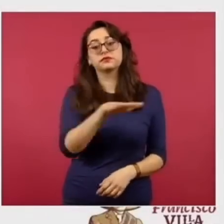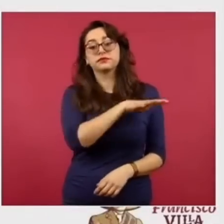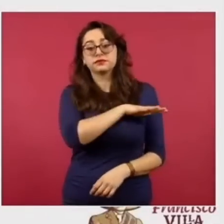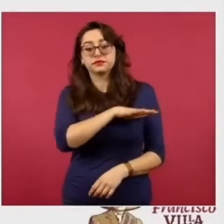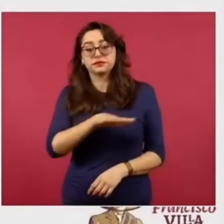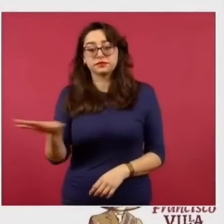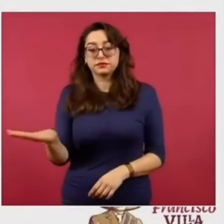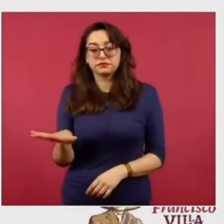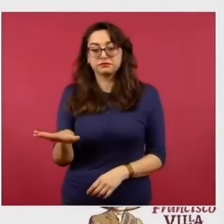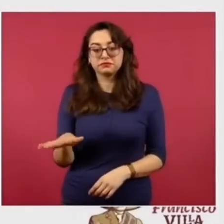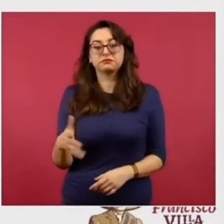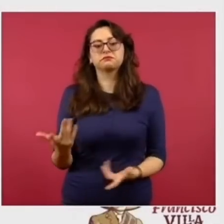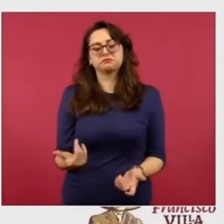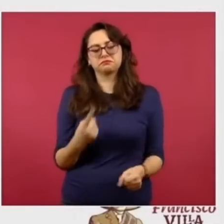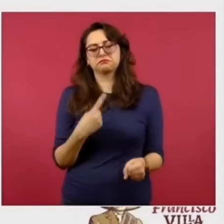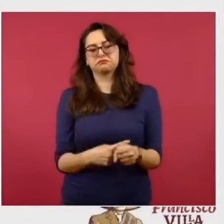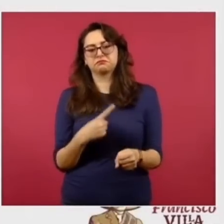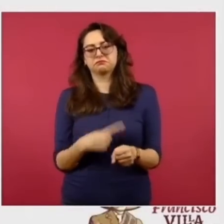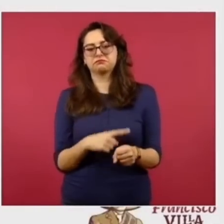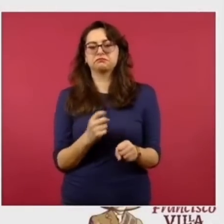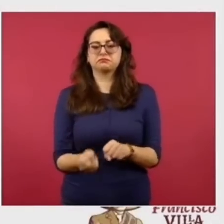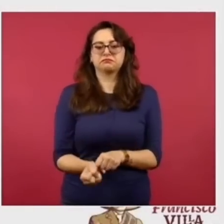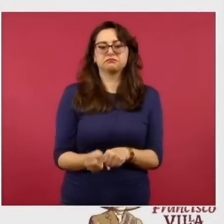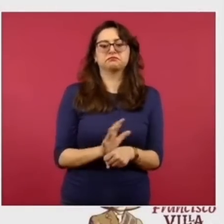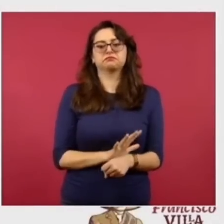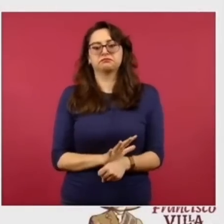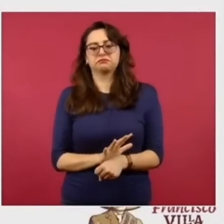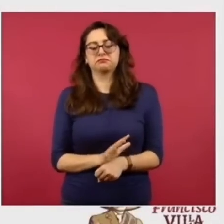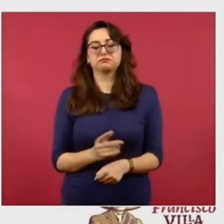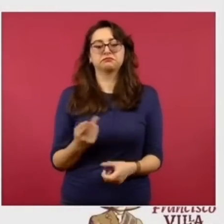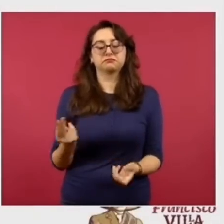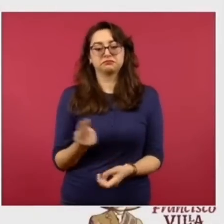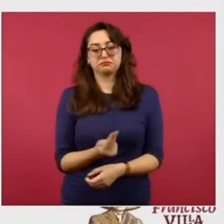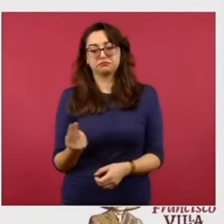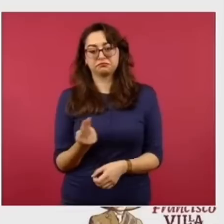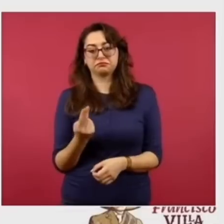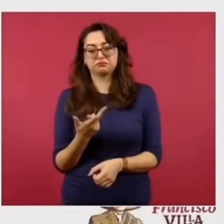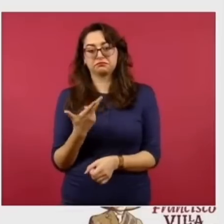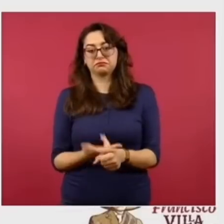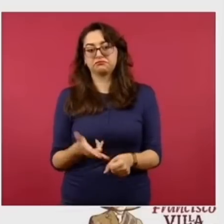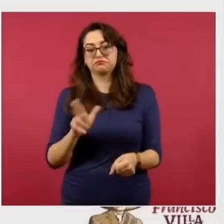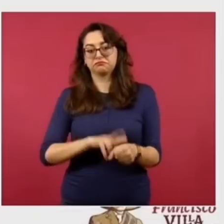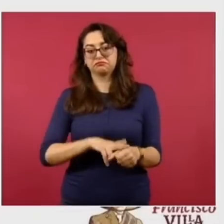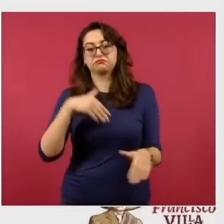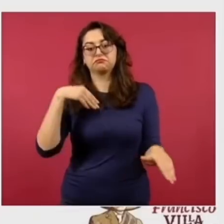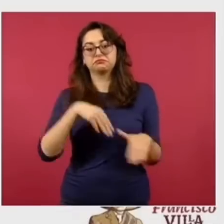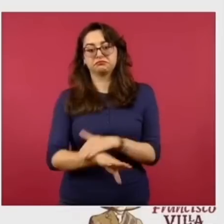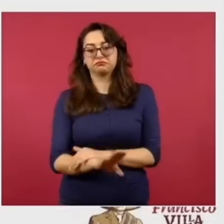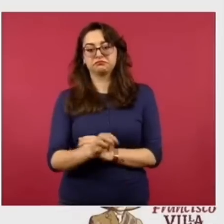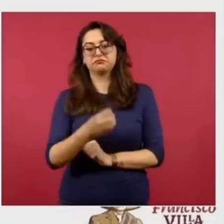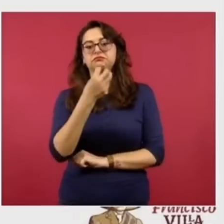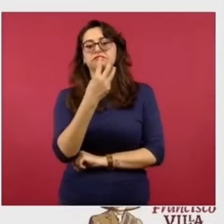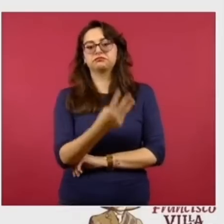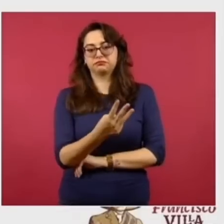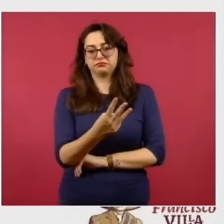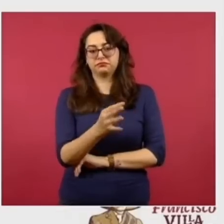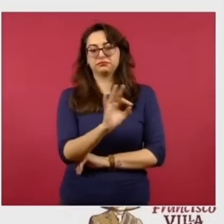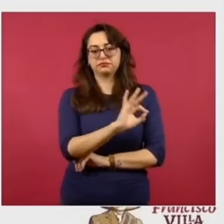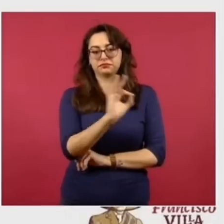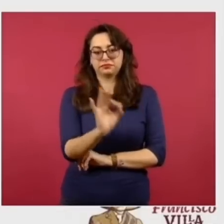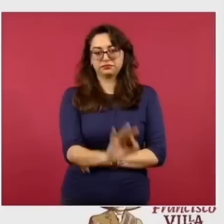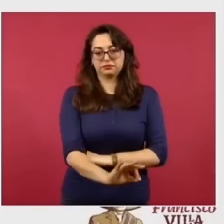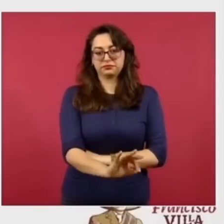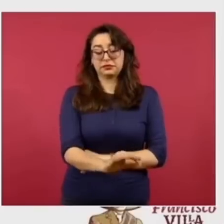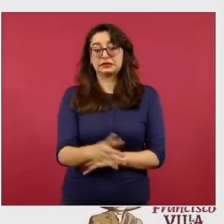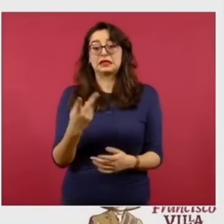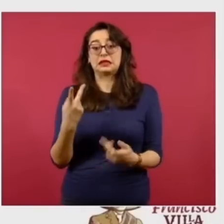a personas con enfermedad respiratoria que requiere hospitalización están ocupadas, y 1% de las